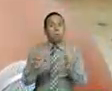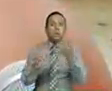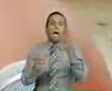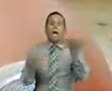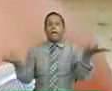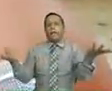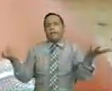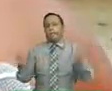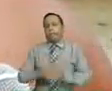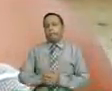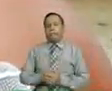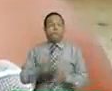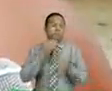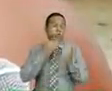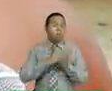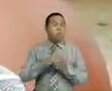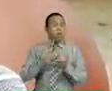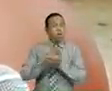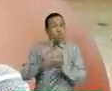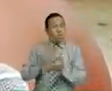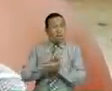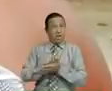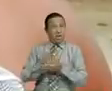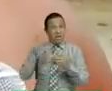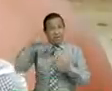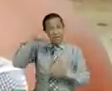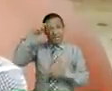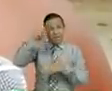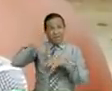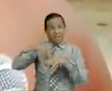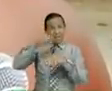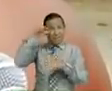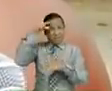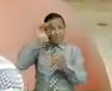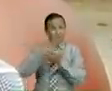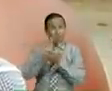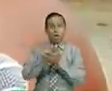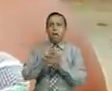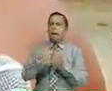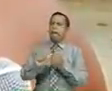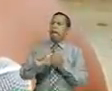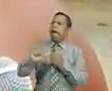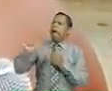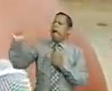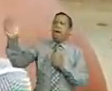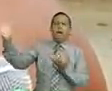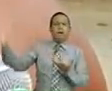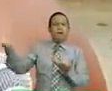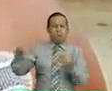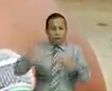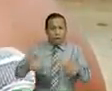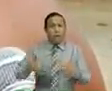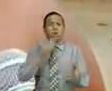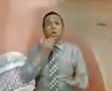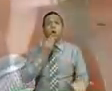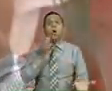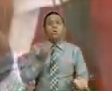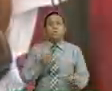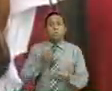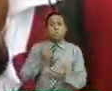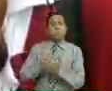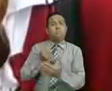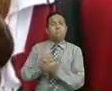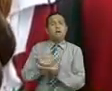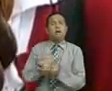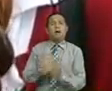fiscal están afuera, están muy lejos. Y aquí tenemos que nosotros pagar expresos para que los lleven y los traigan los niños. Que es